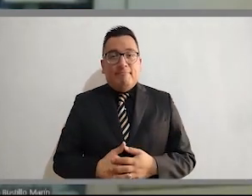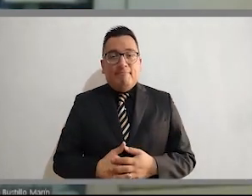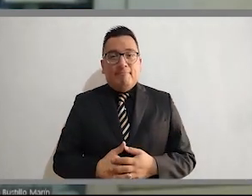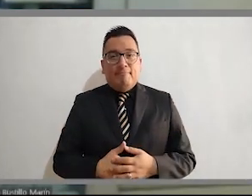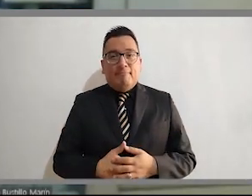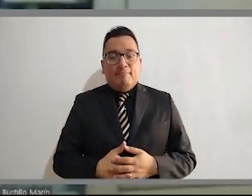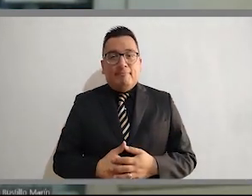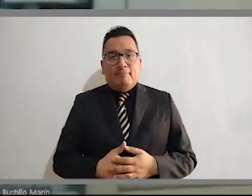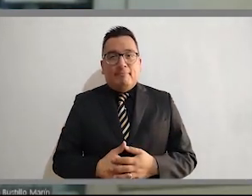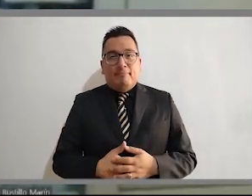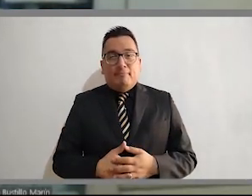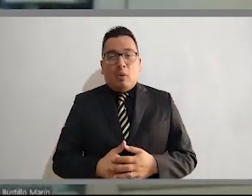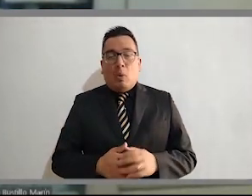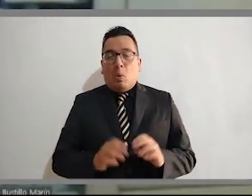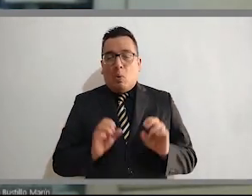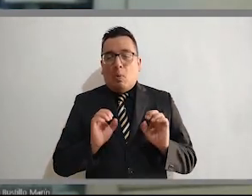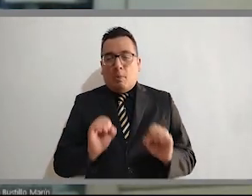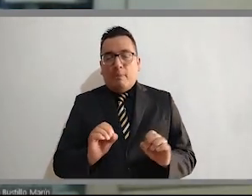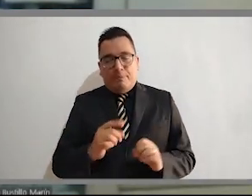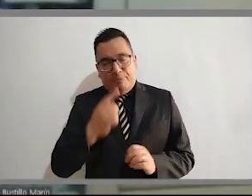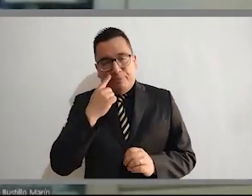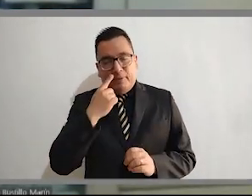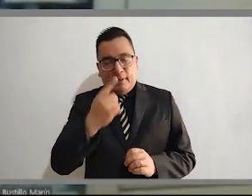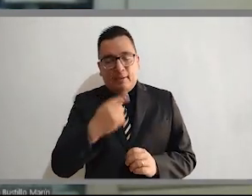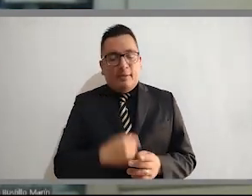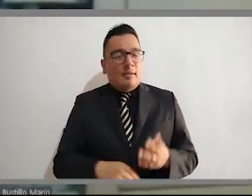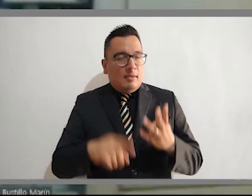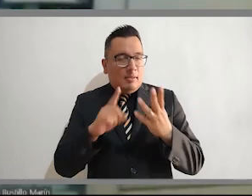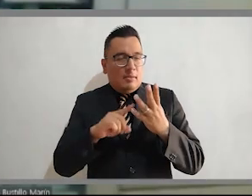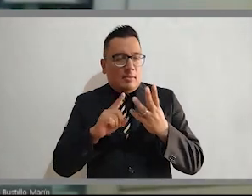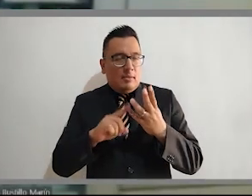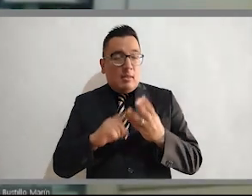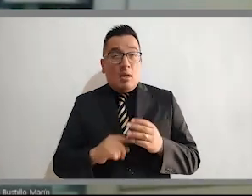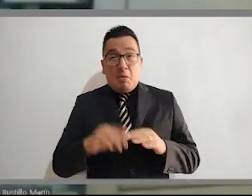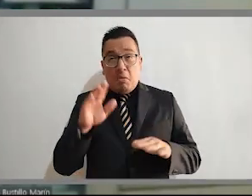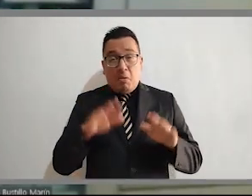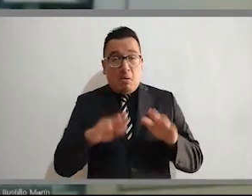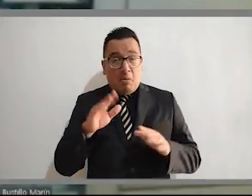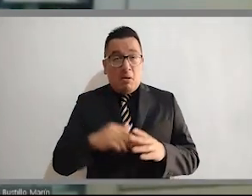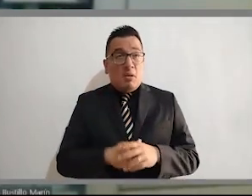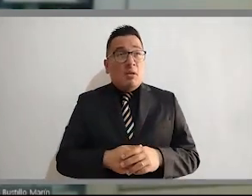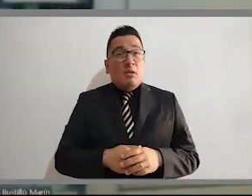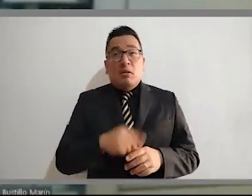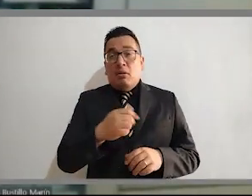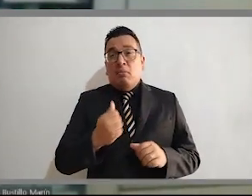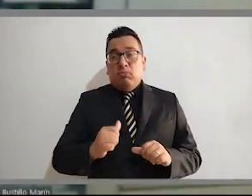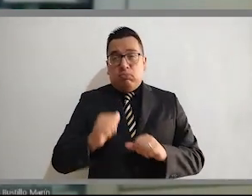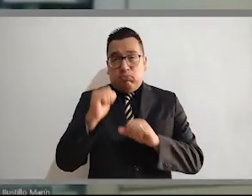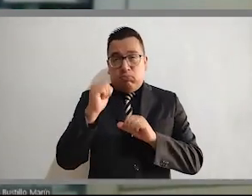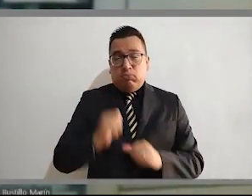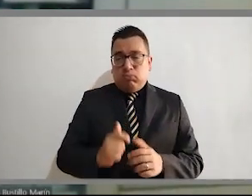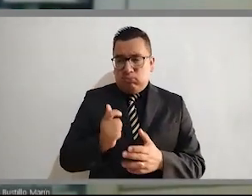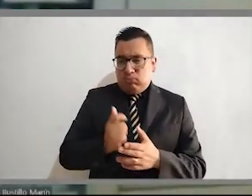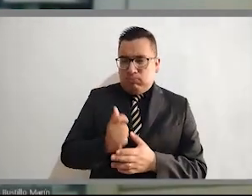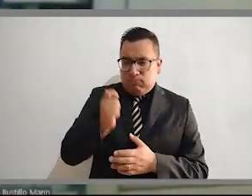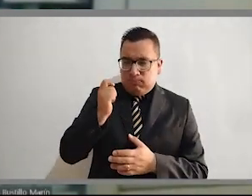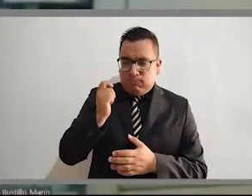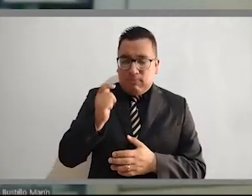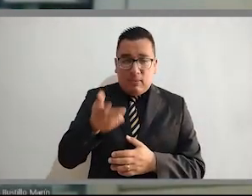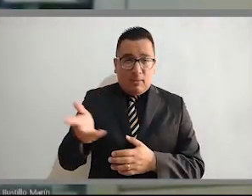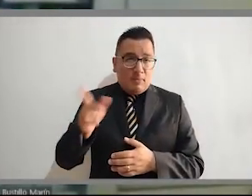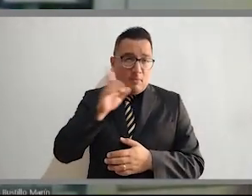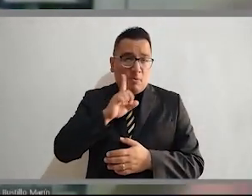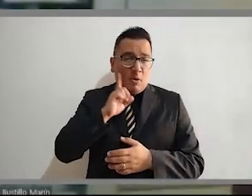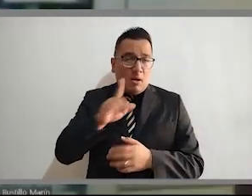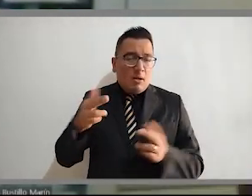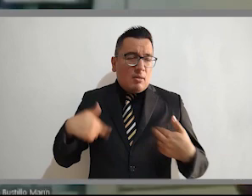Y también en muchos otros no nos dan nuestras dietas correspondientes, no nos pagan, ¿no? Y